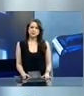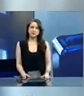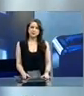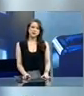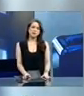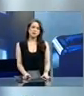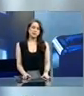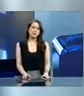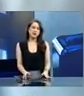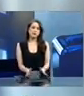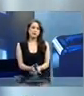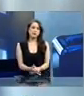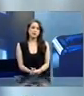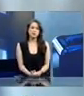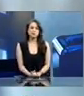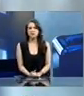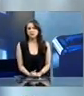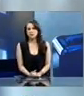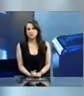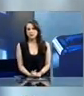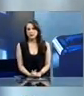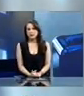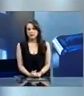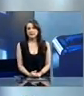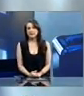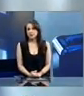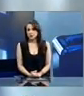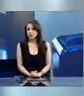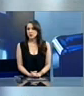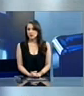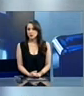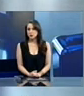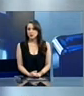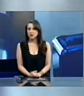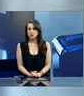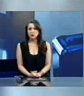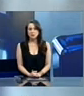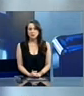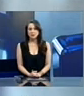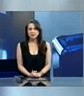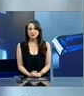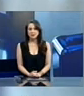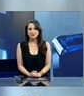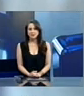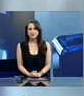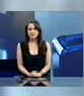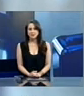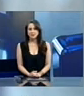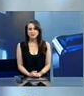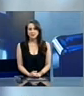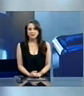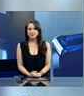Gracias por compartirnos la información y por supuesto que nos mantenemos atentos a lo que vaya surgiendo más tarde.